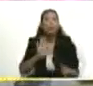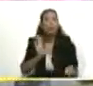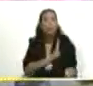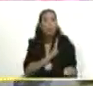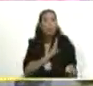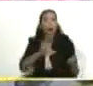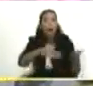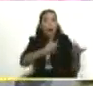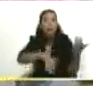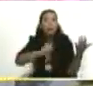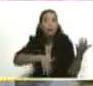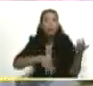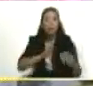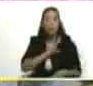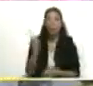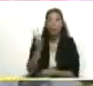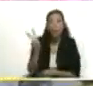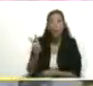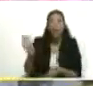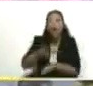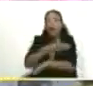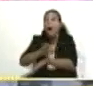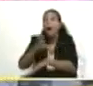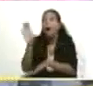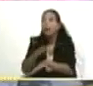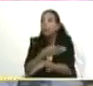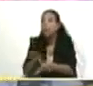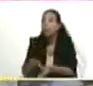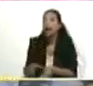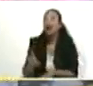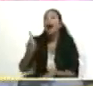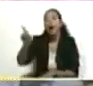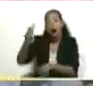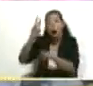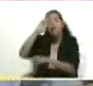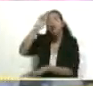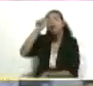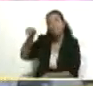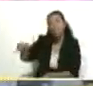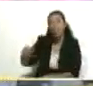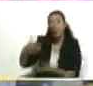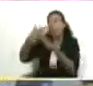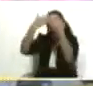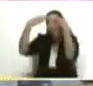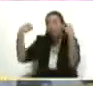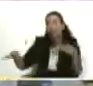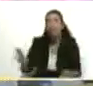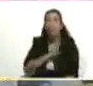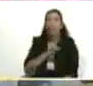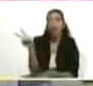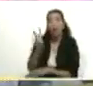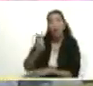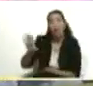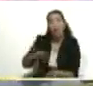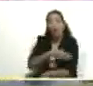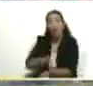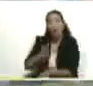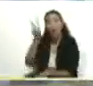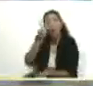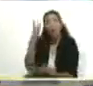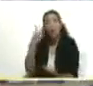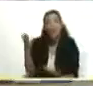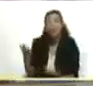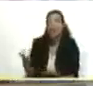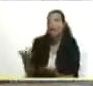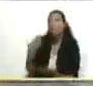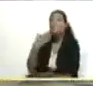ritmos? ¿Y dónde están nuestros cantos? Y yo le dije, tienes razón. Por eso le dije. Él me